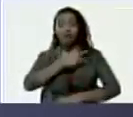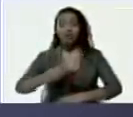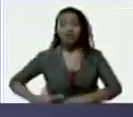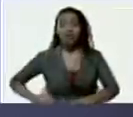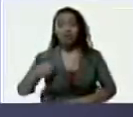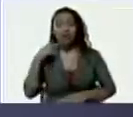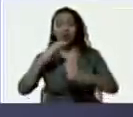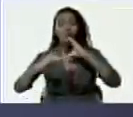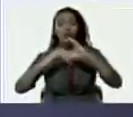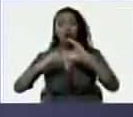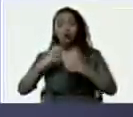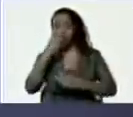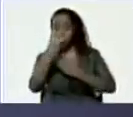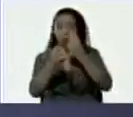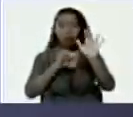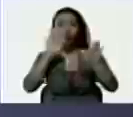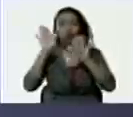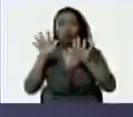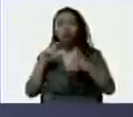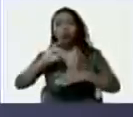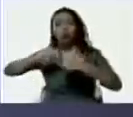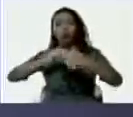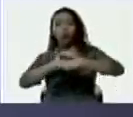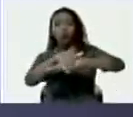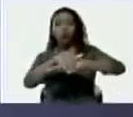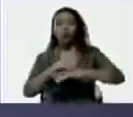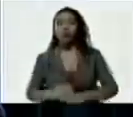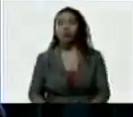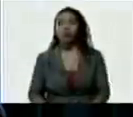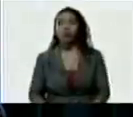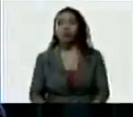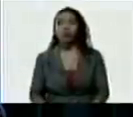de Comunicación, Cultura y Turismo, Jorge Rodríguez. Adelante.